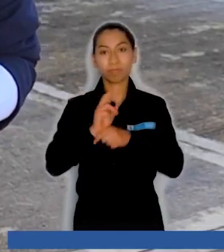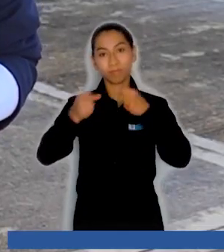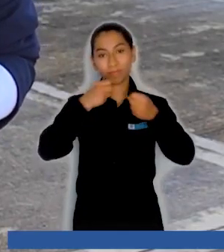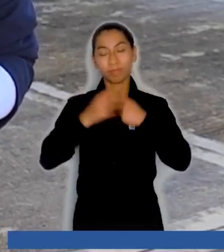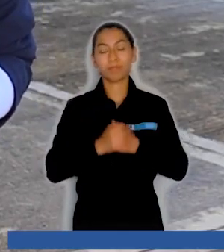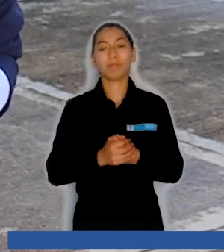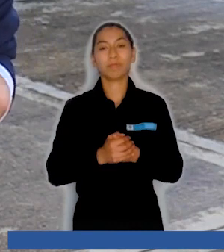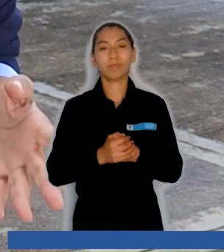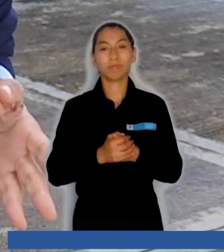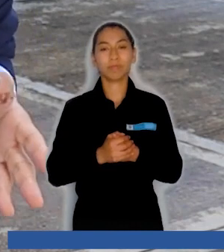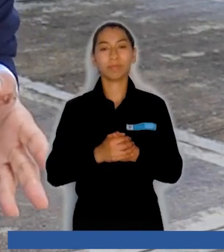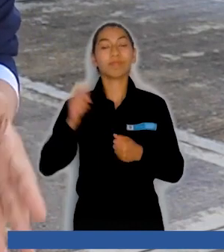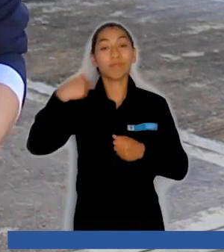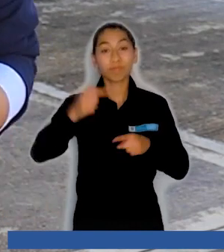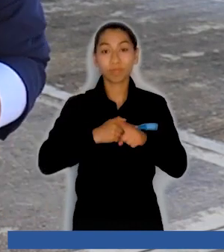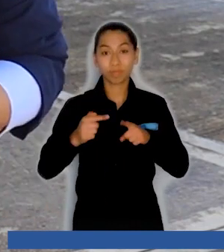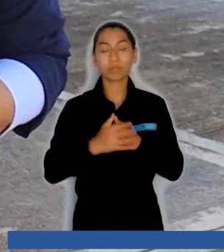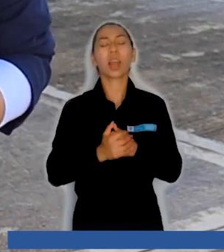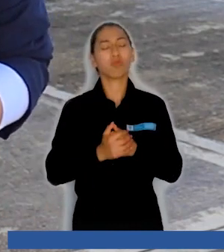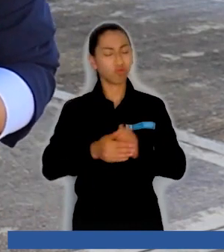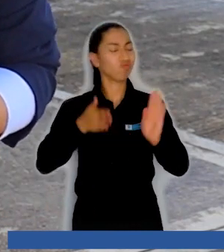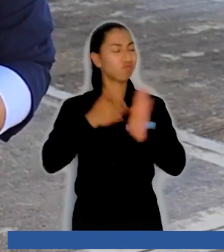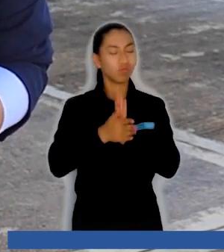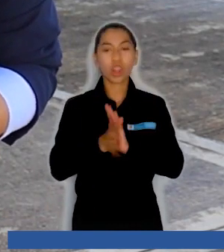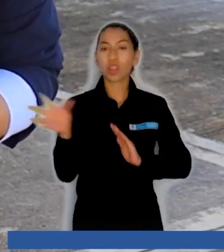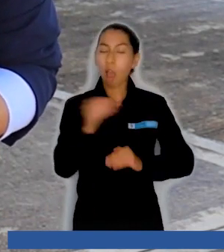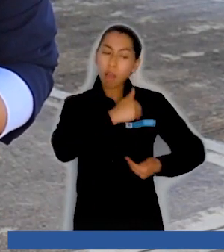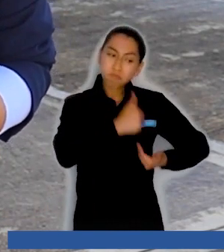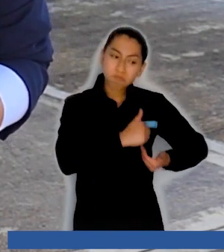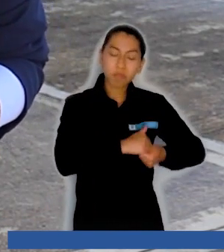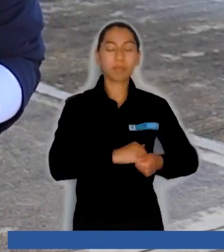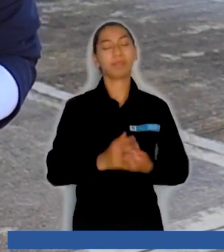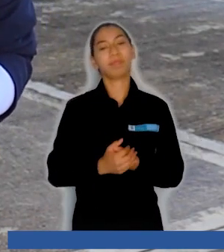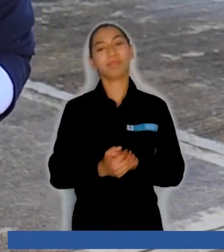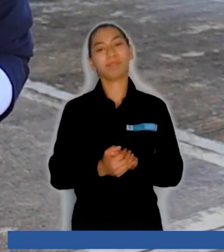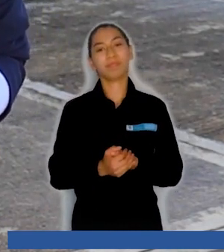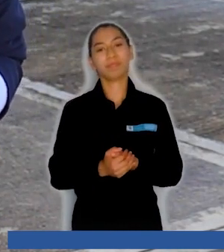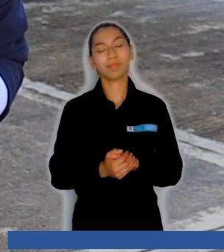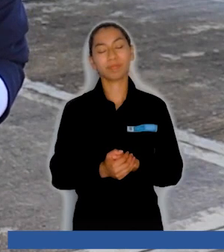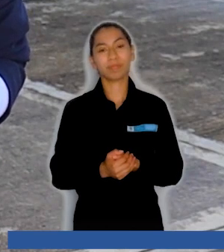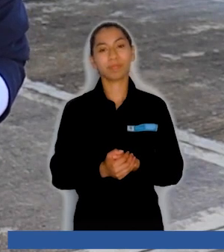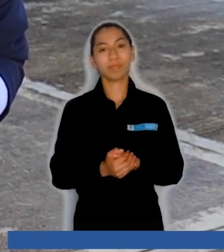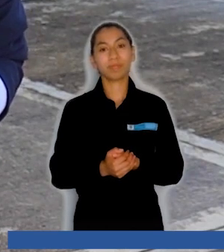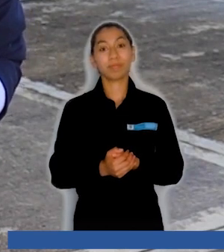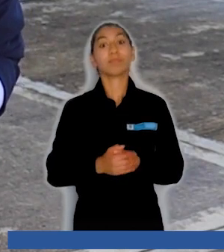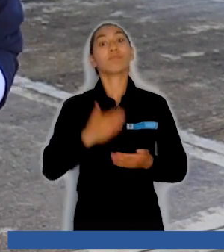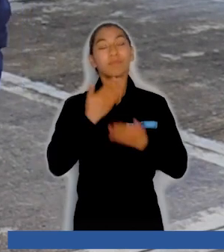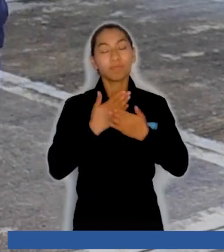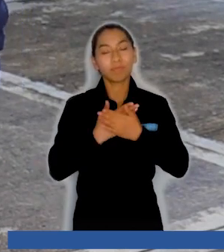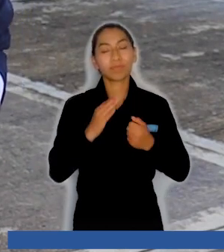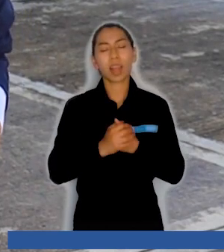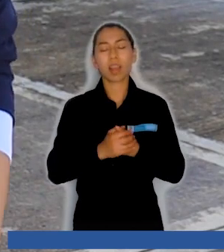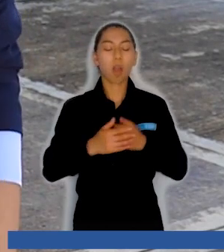Hasta aquí el informativo UV Noticias. La próxima semana volveremos con el registro de toda la actividad en la agenda noticiosa de la Unidad.